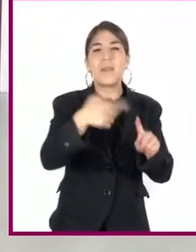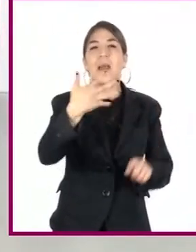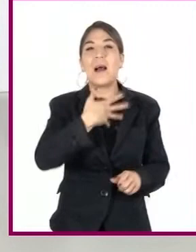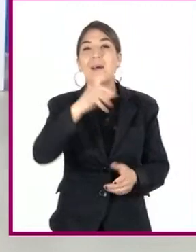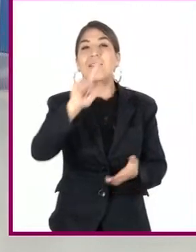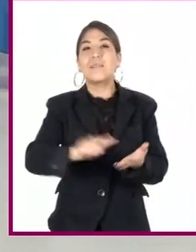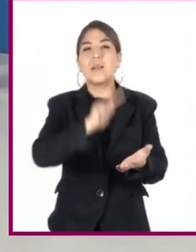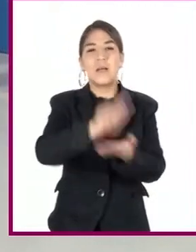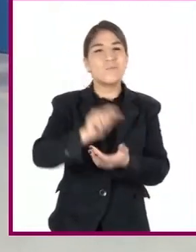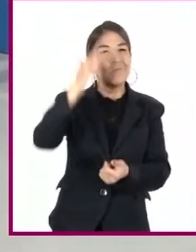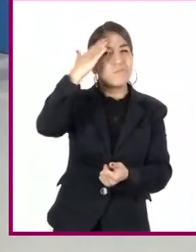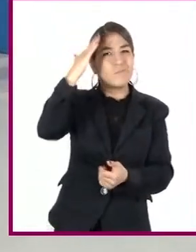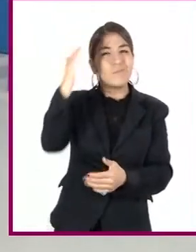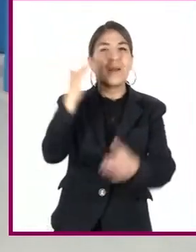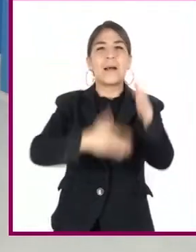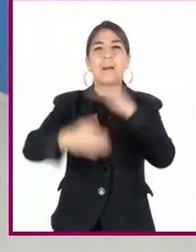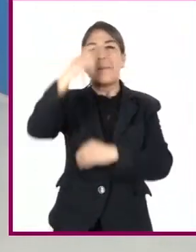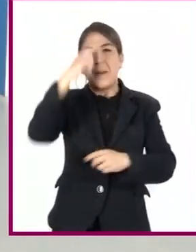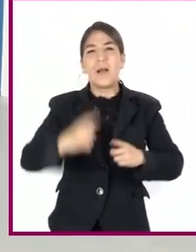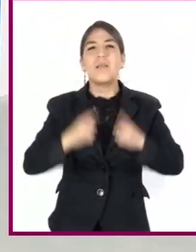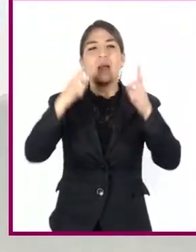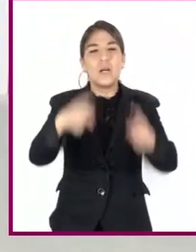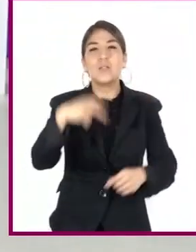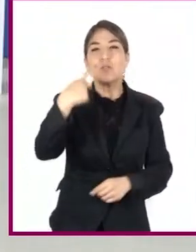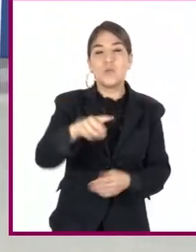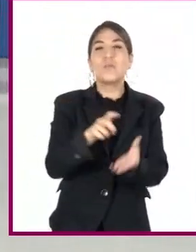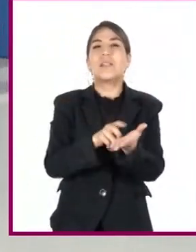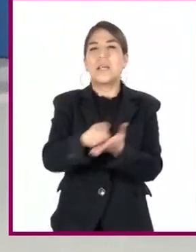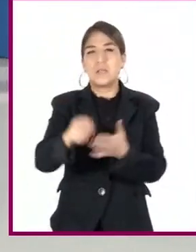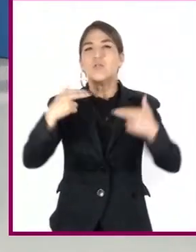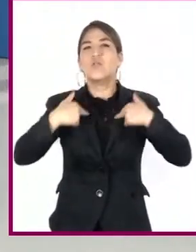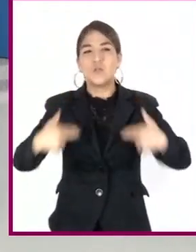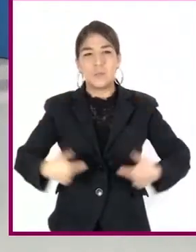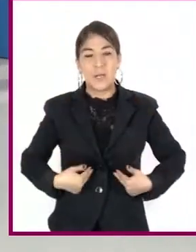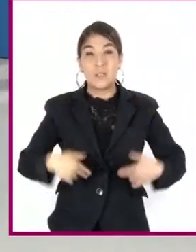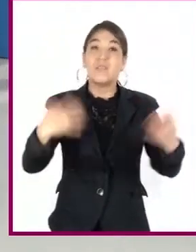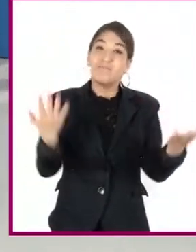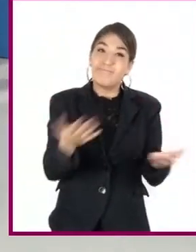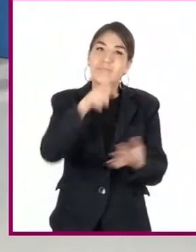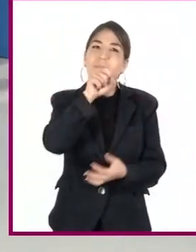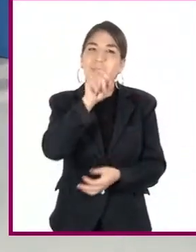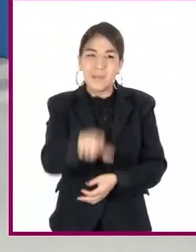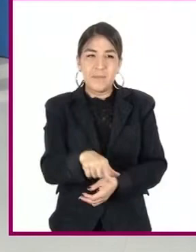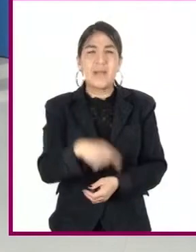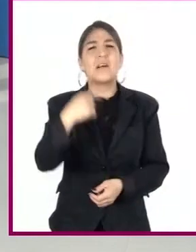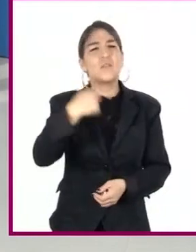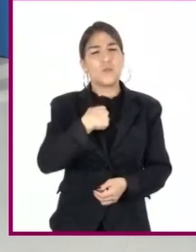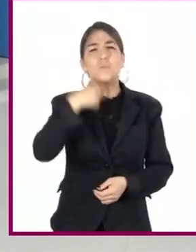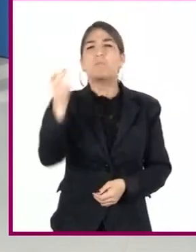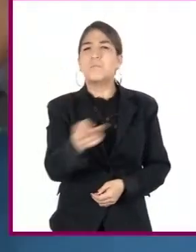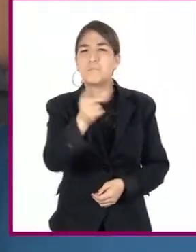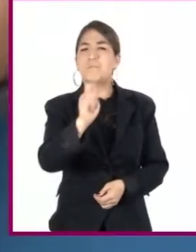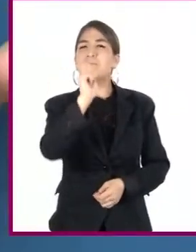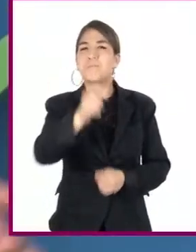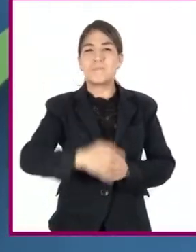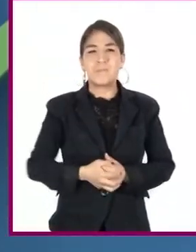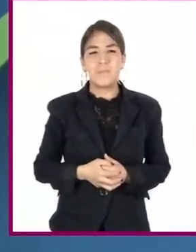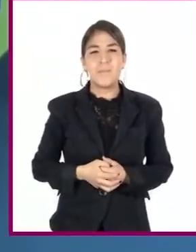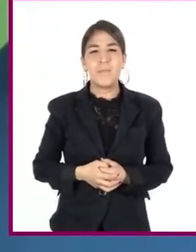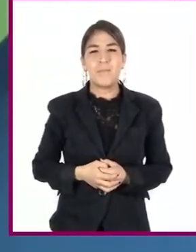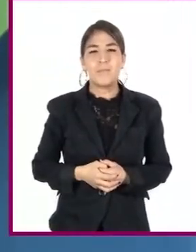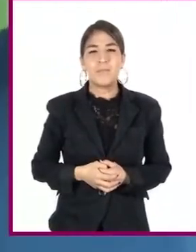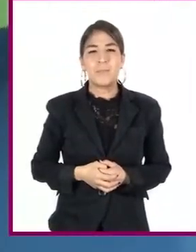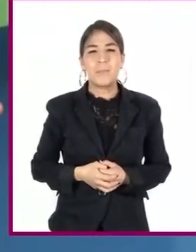una ley suprema que garantiza los derechos humanos. Sin embargo, mi pregunta es: ¿de